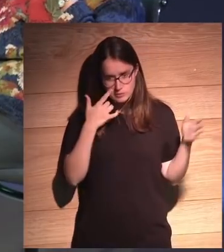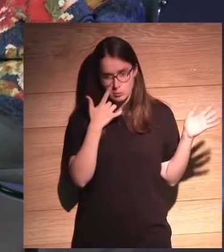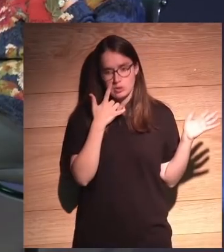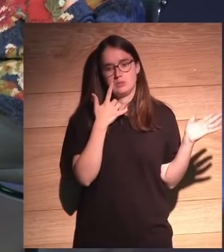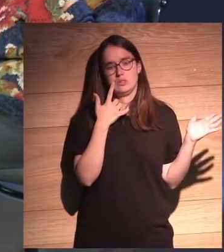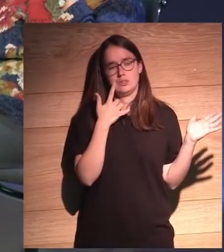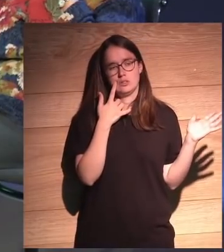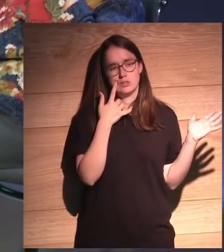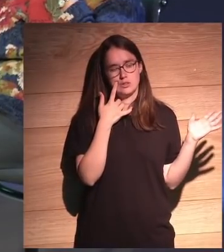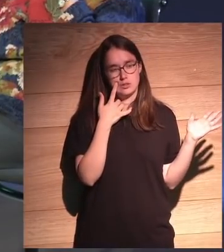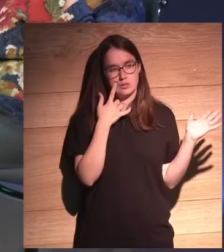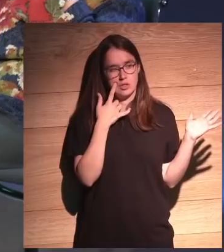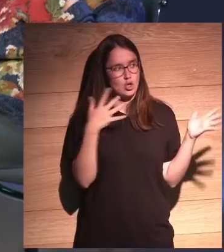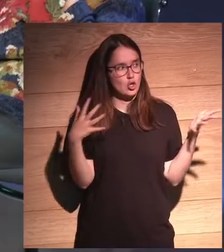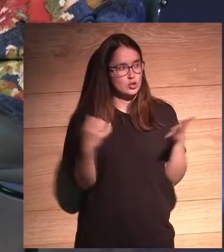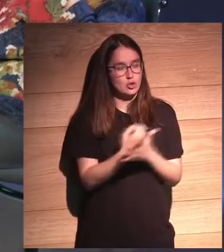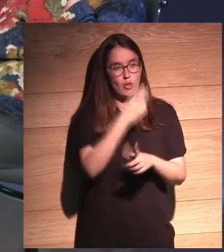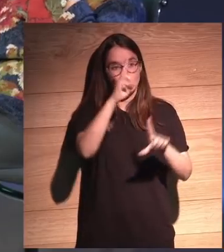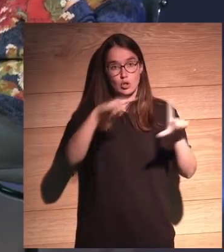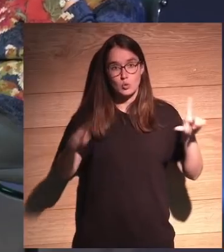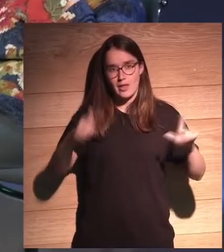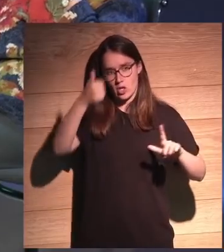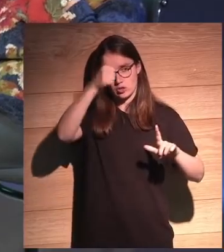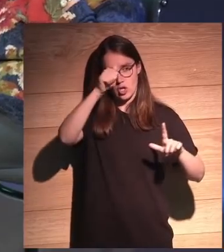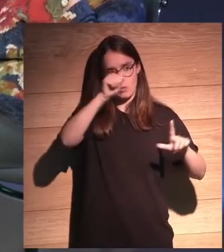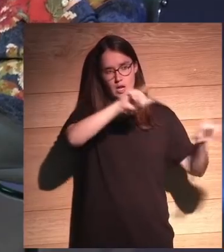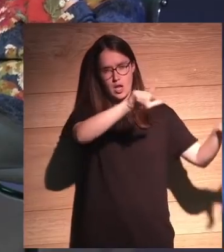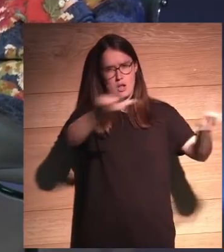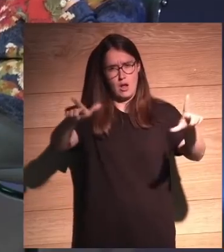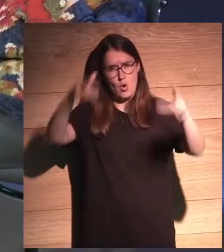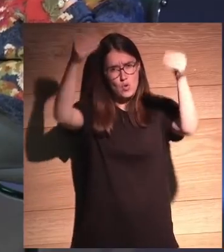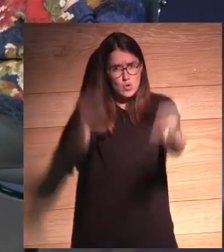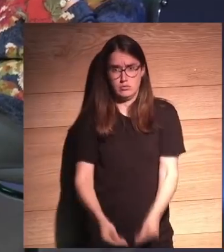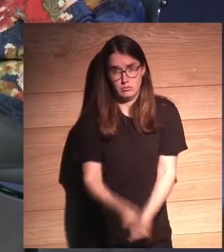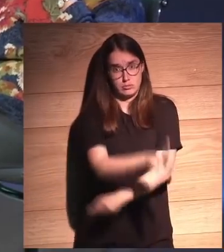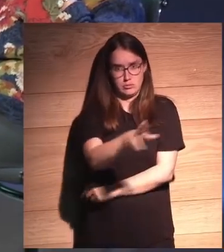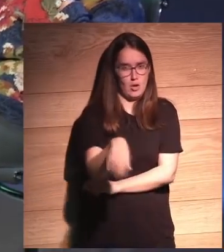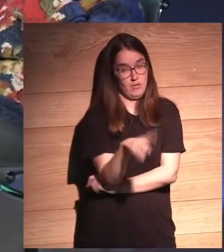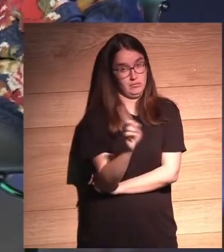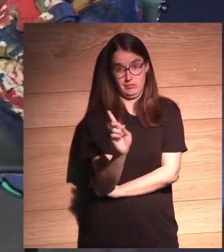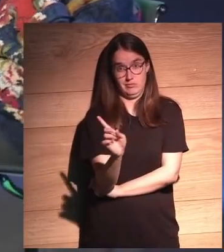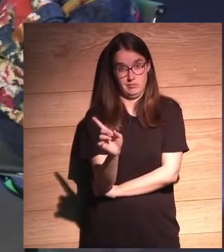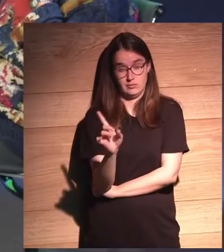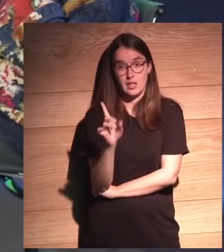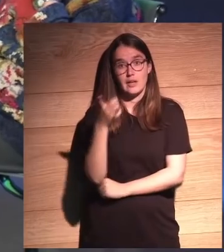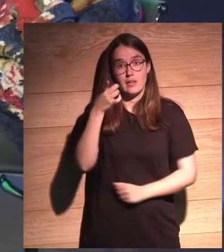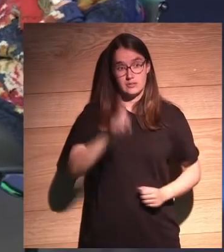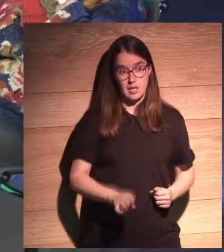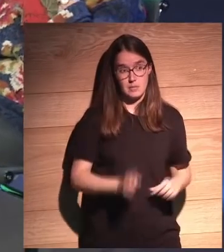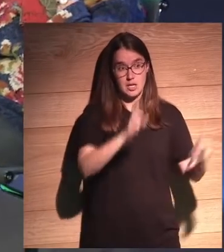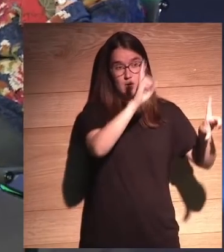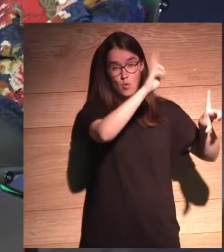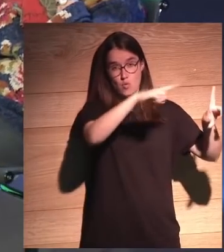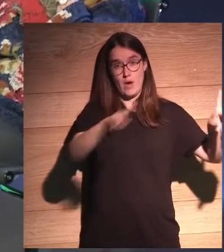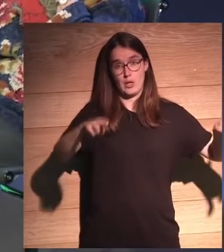ver, no todos los cuadros de hombres que tienes expuestos son excelsos. También tienes